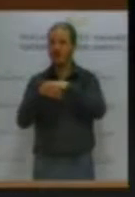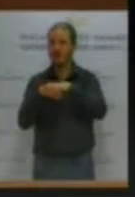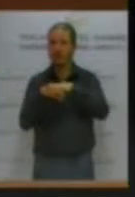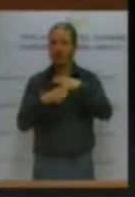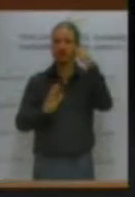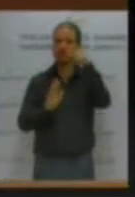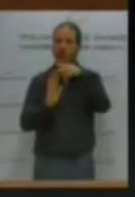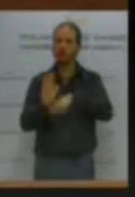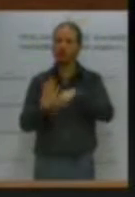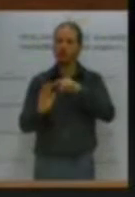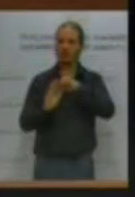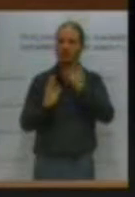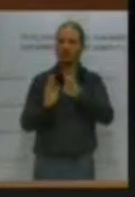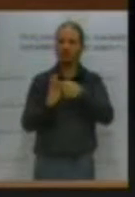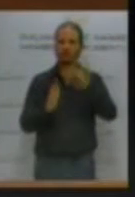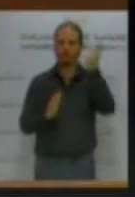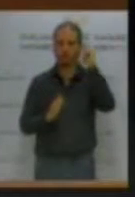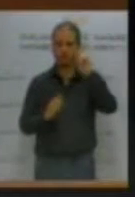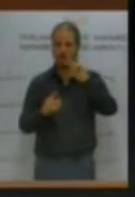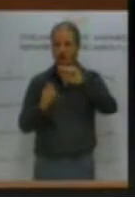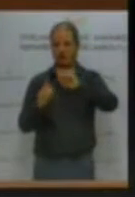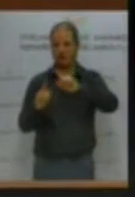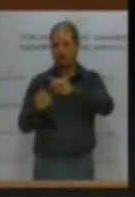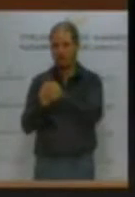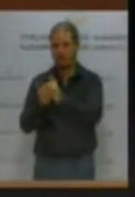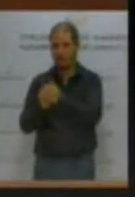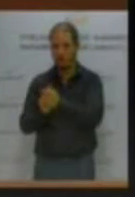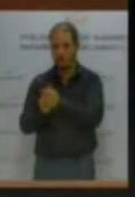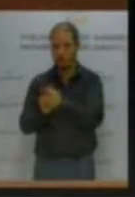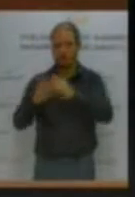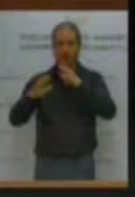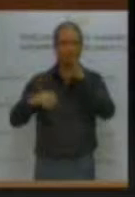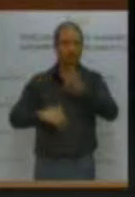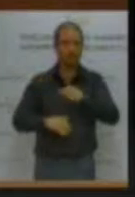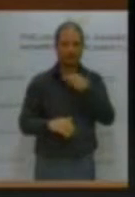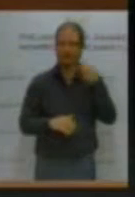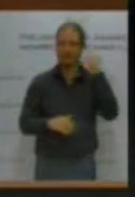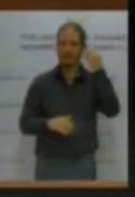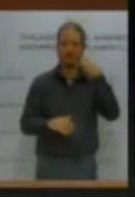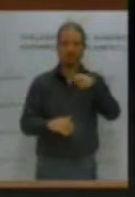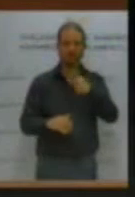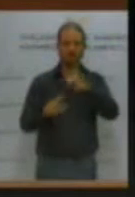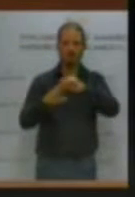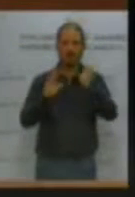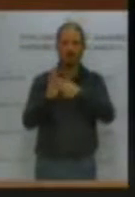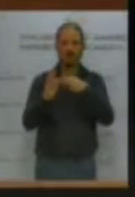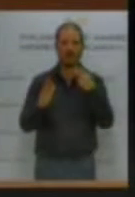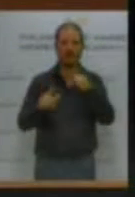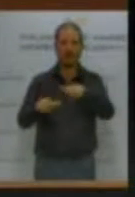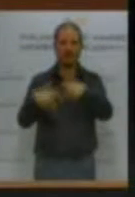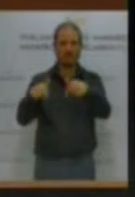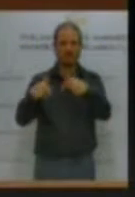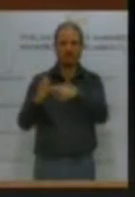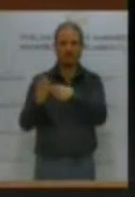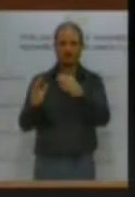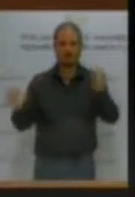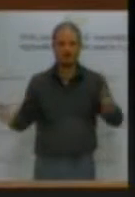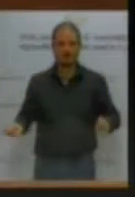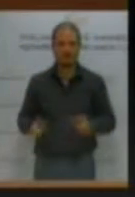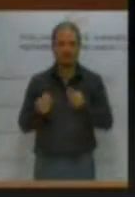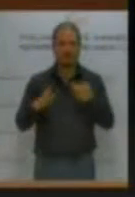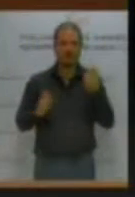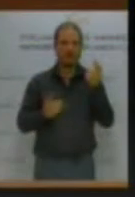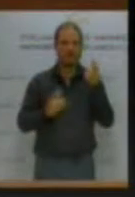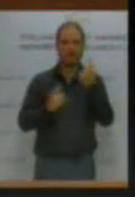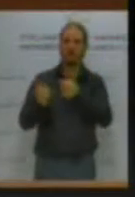normativas. De ahí que esperásemos mucho más de esta ley de residuos, que debía contemplar medidas organizativas